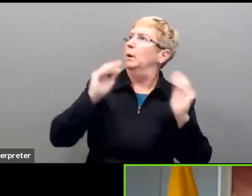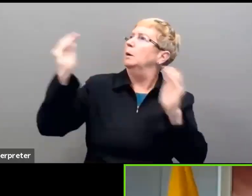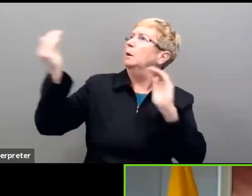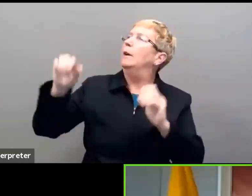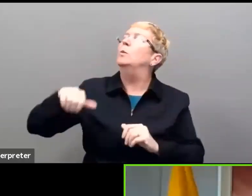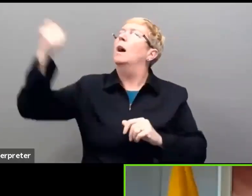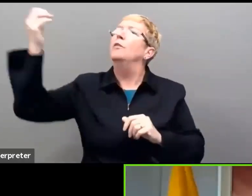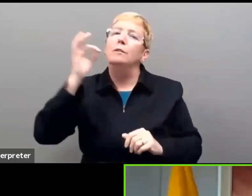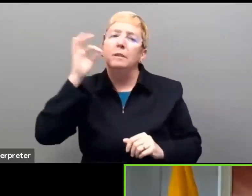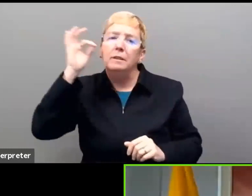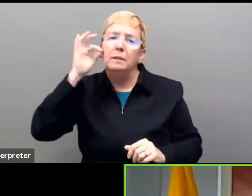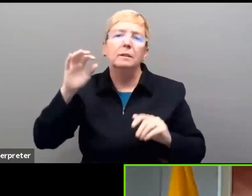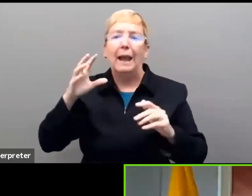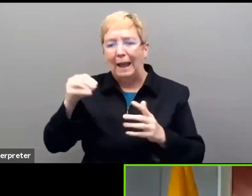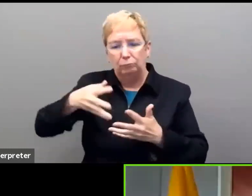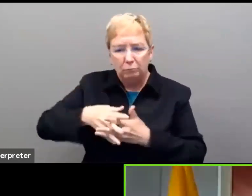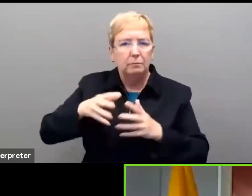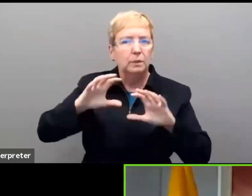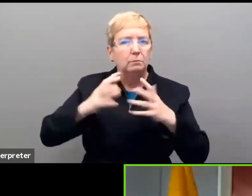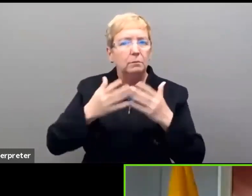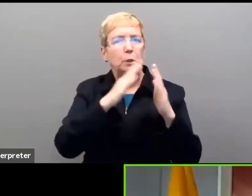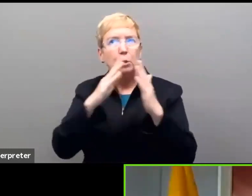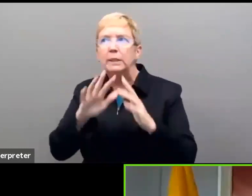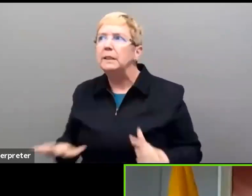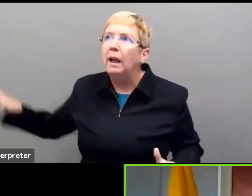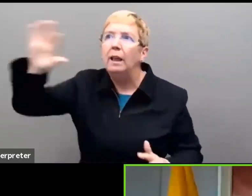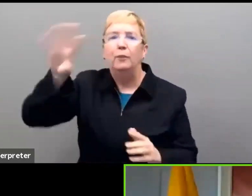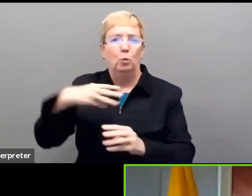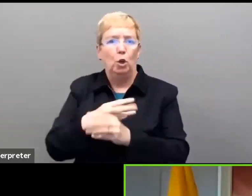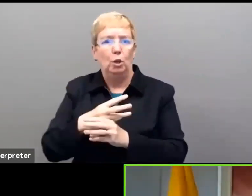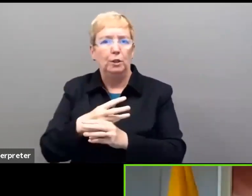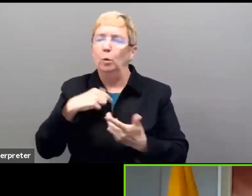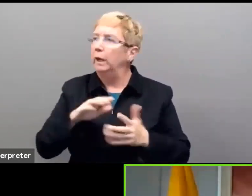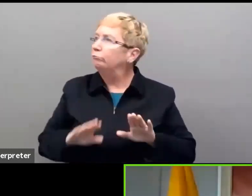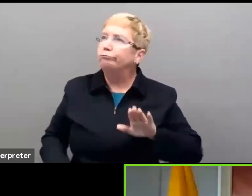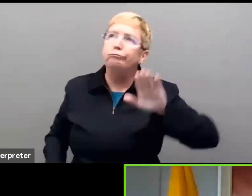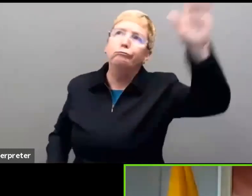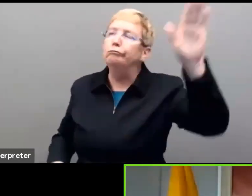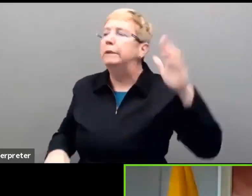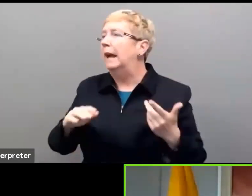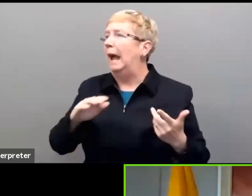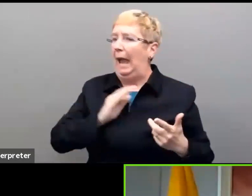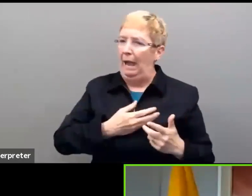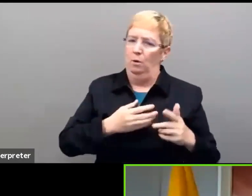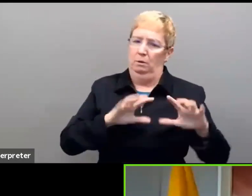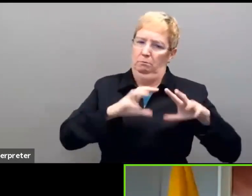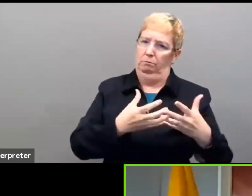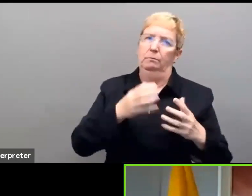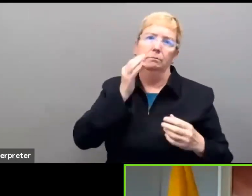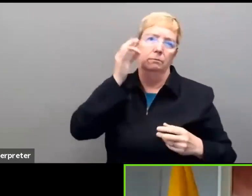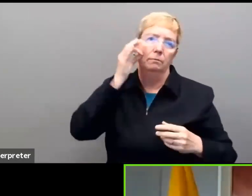en, aunque sea los puestos en la calle. Es así, tenemos la capacidad de